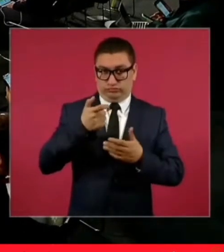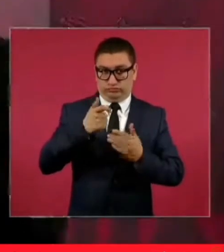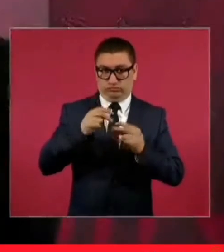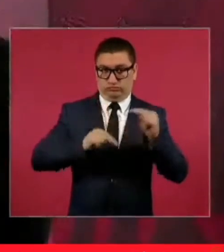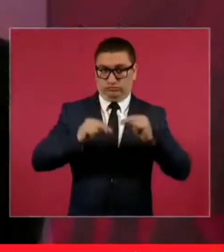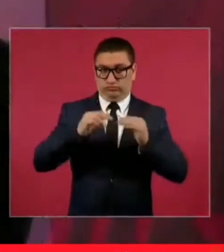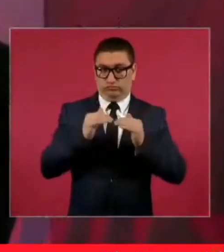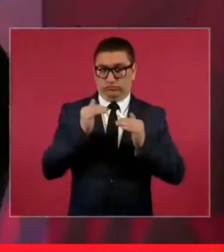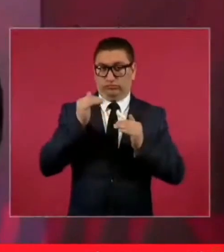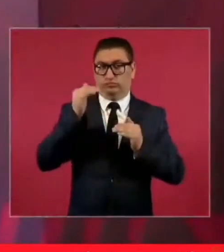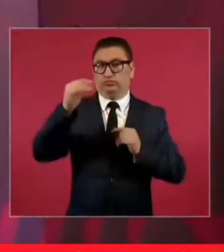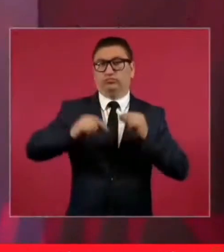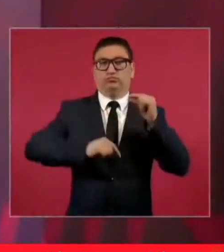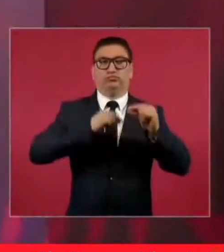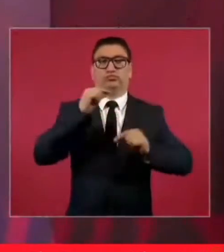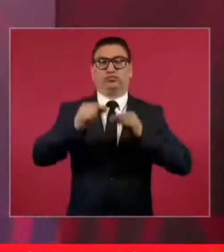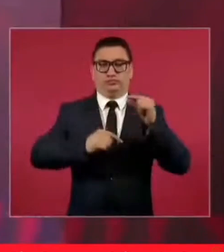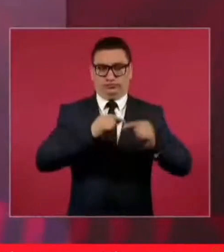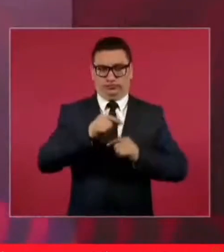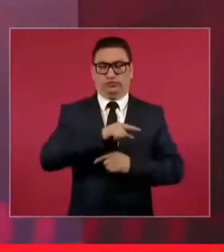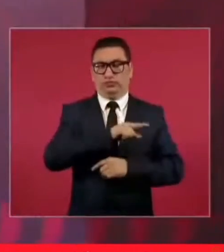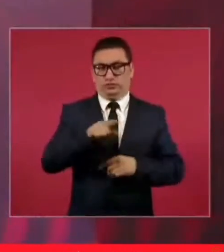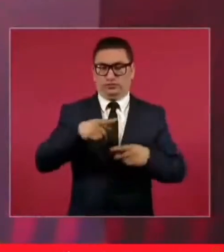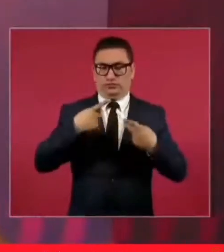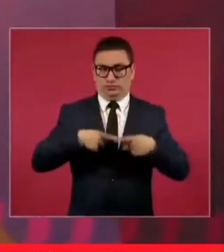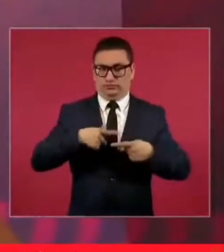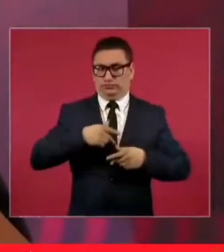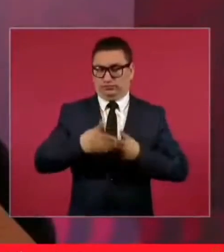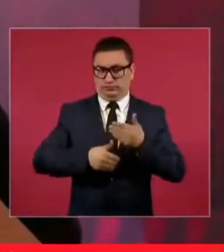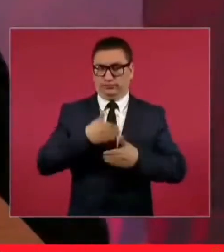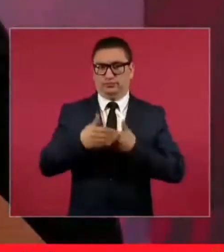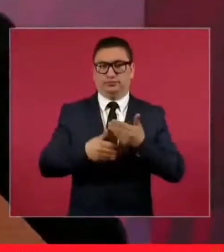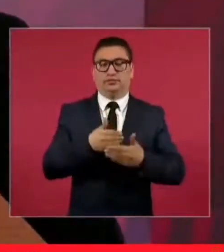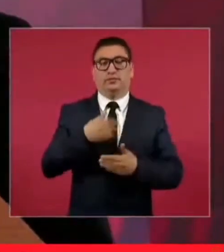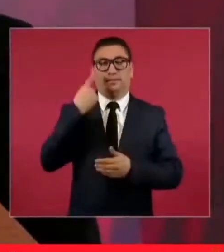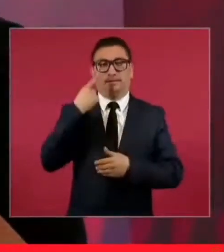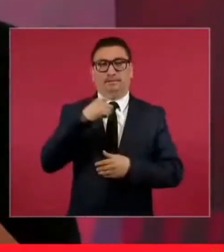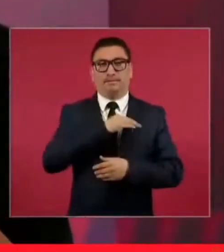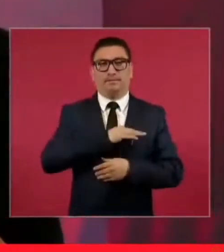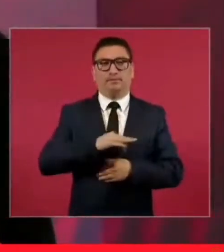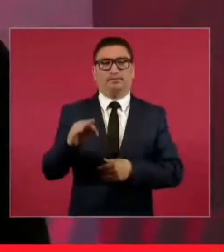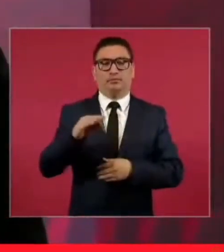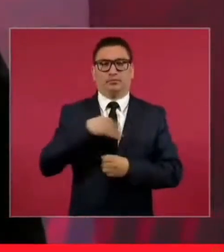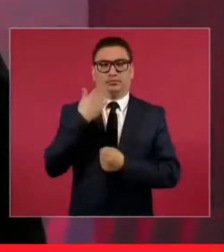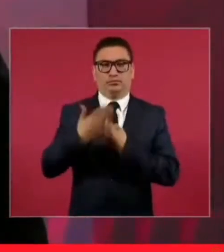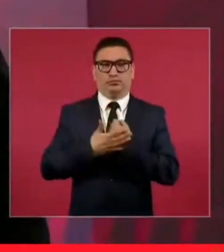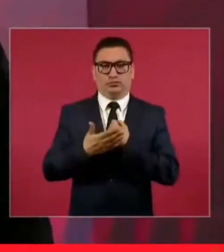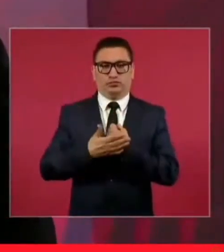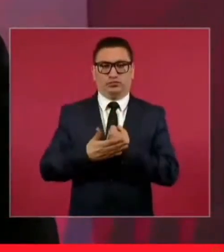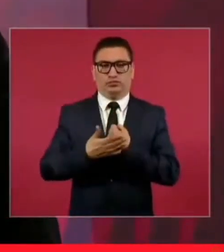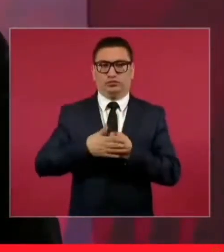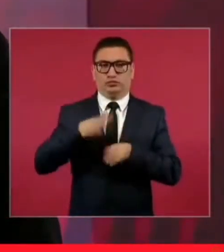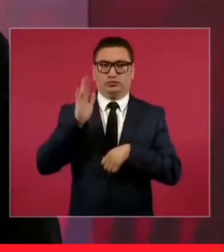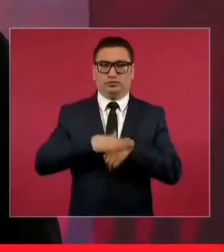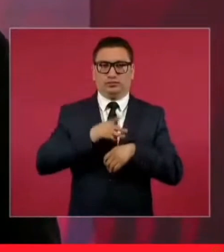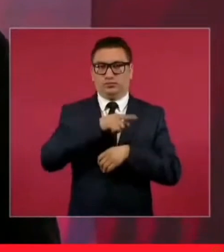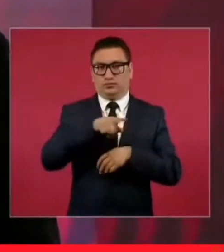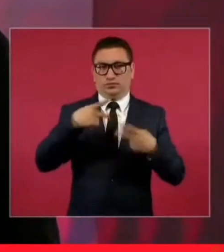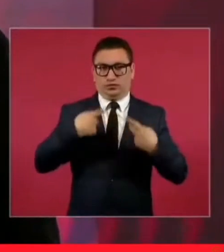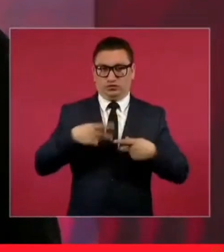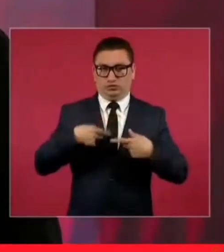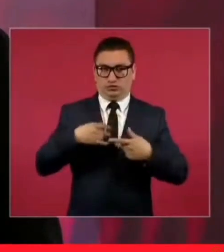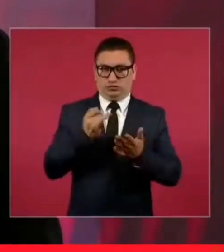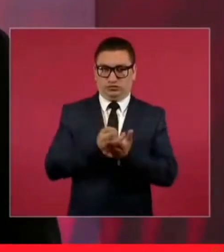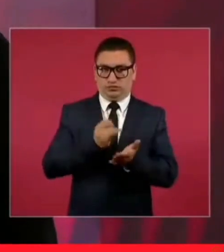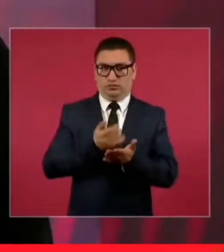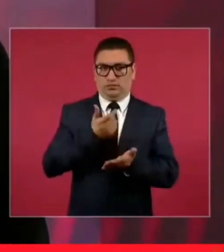poco a poco se vaya avanzando para tener más formalidad,